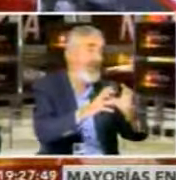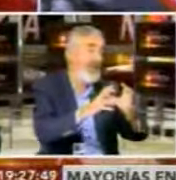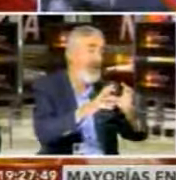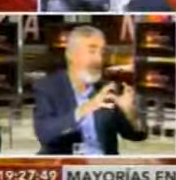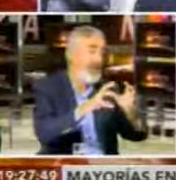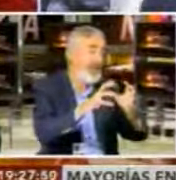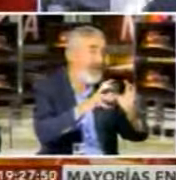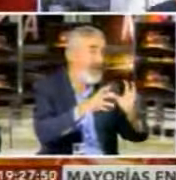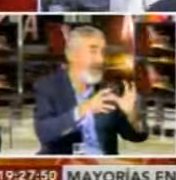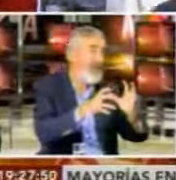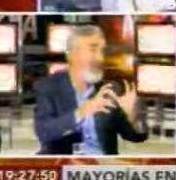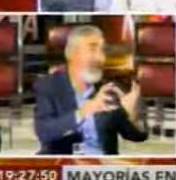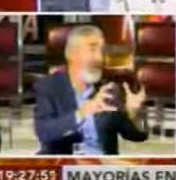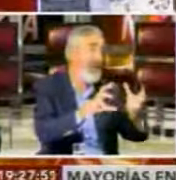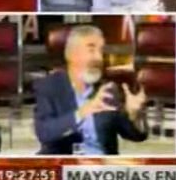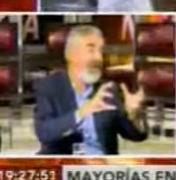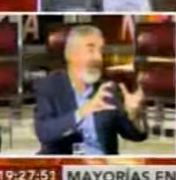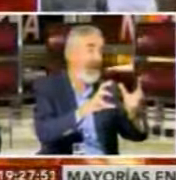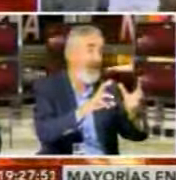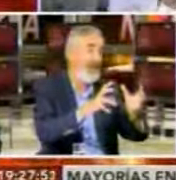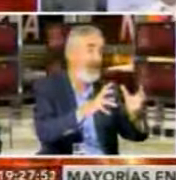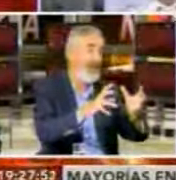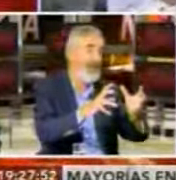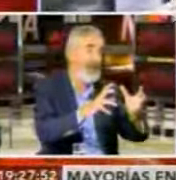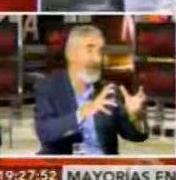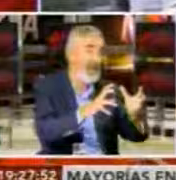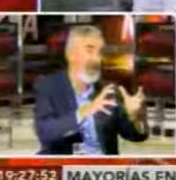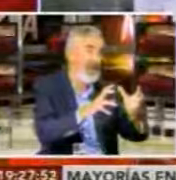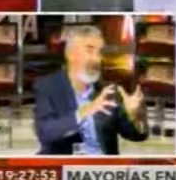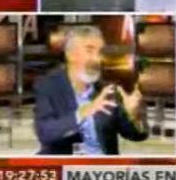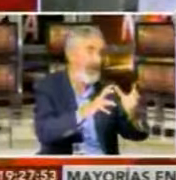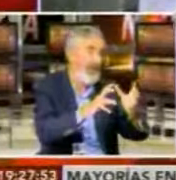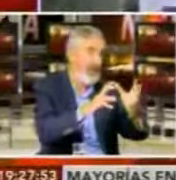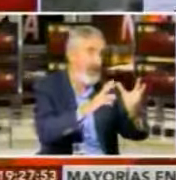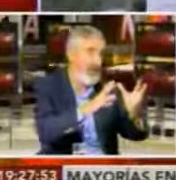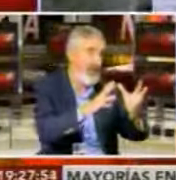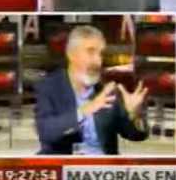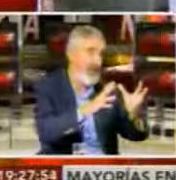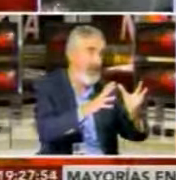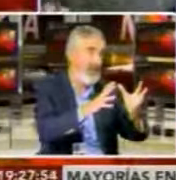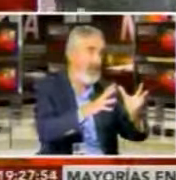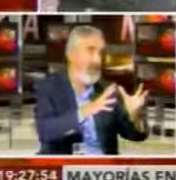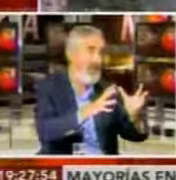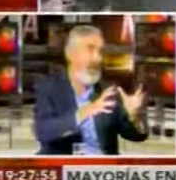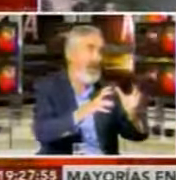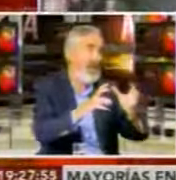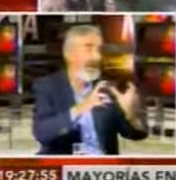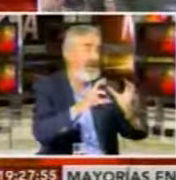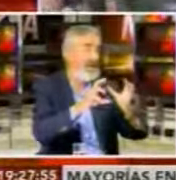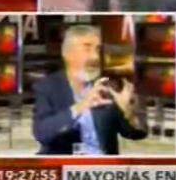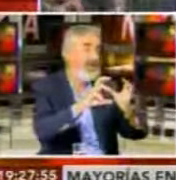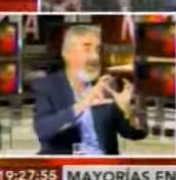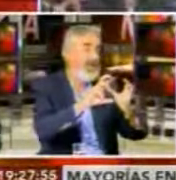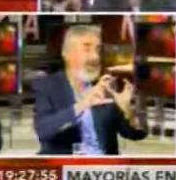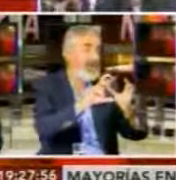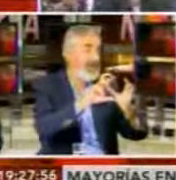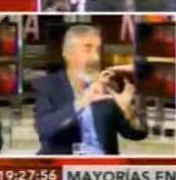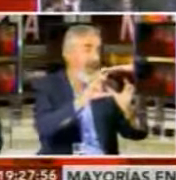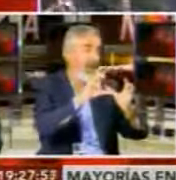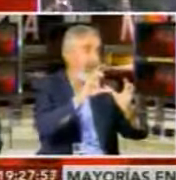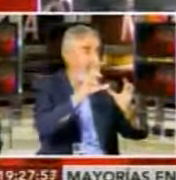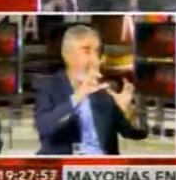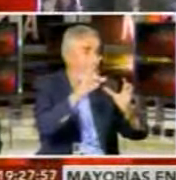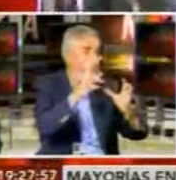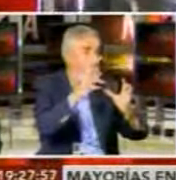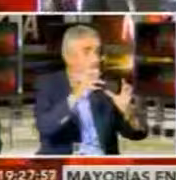creo que el régimen tributario es muy favorable a la inversión en Chile, ¿no es cierto? Está todo el sistema del FUT, la distribución del ingreso